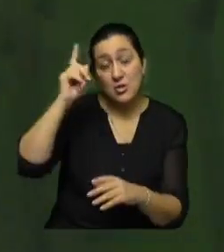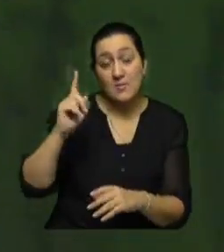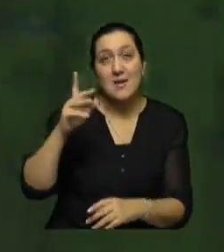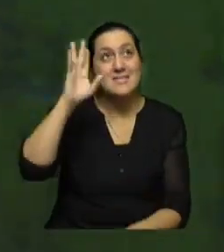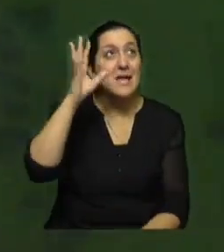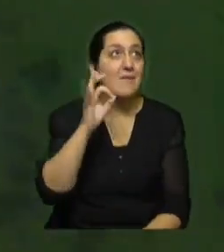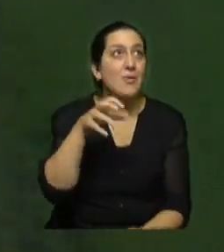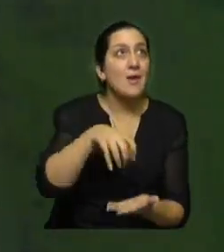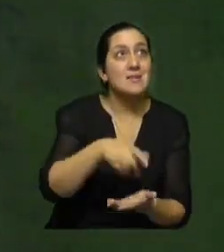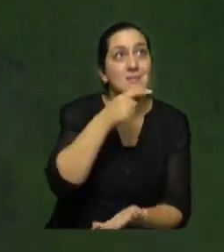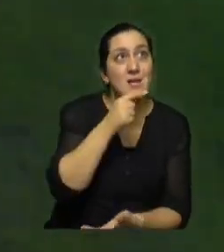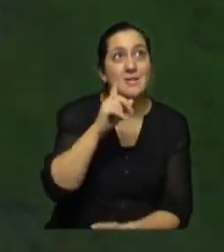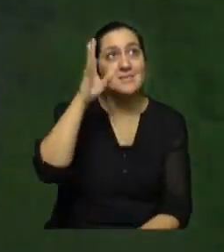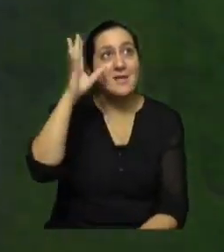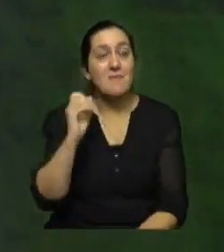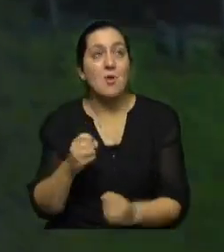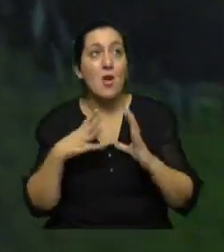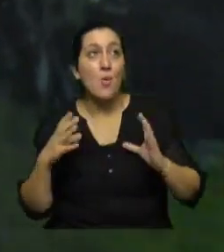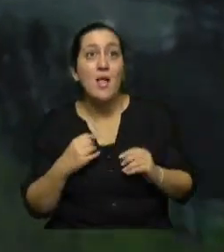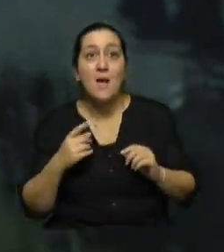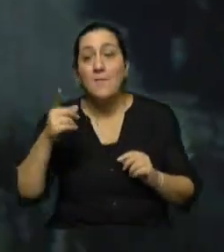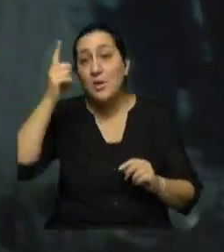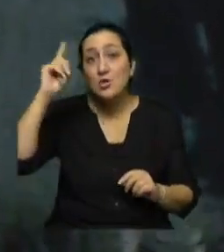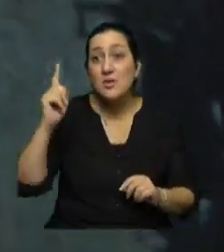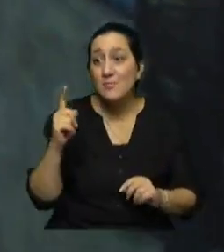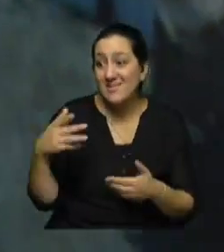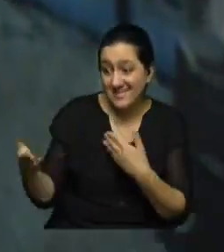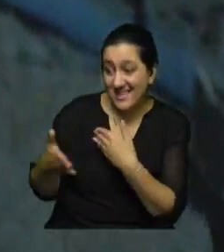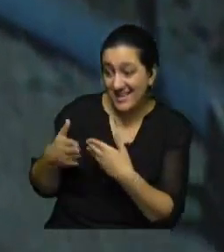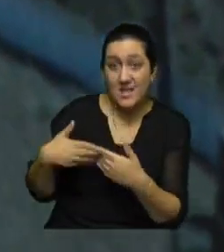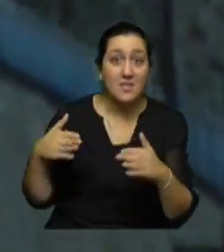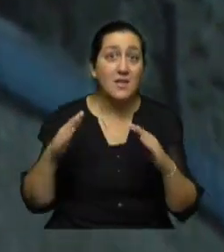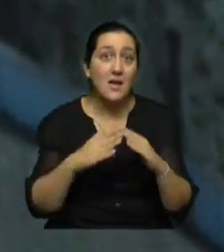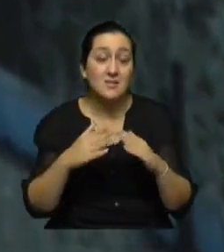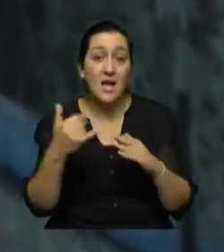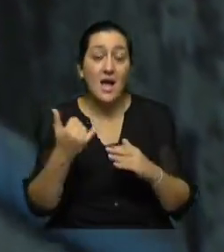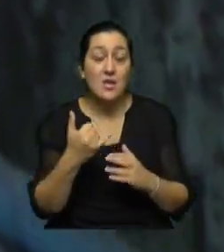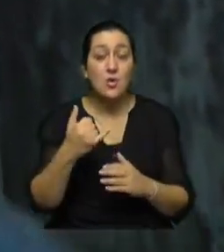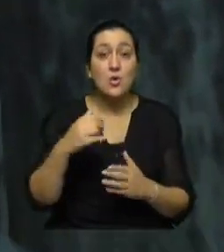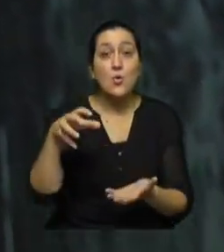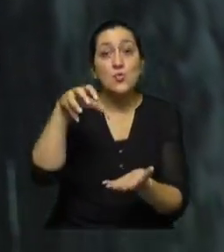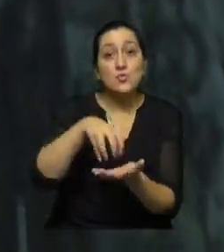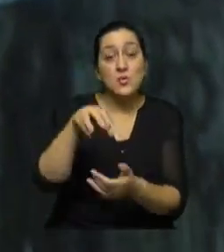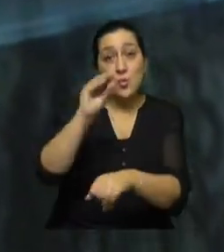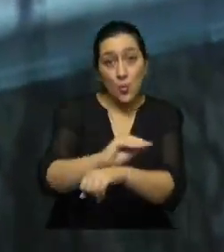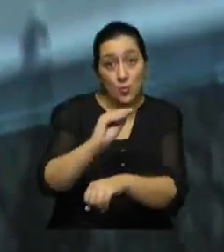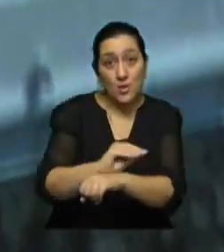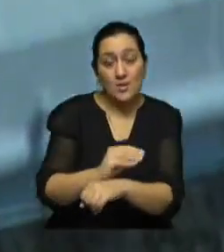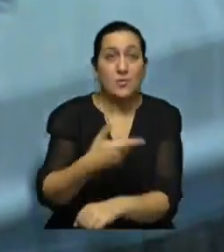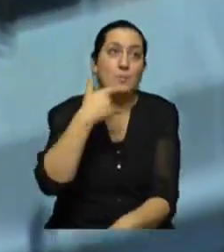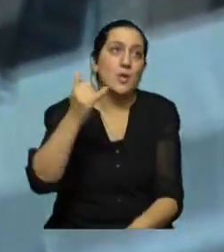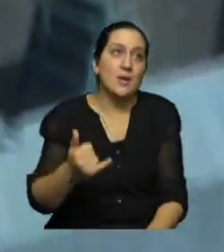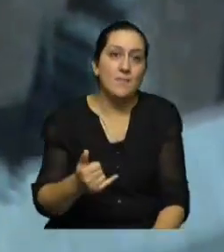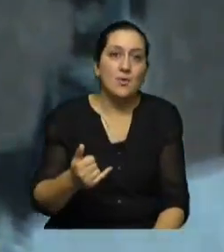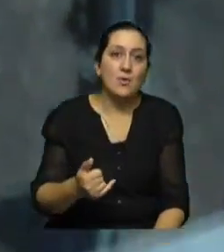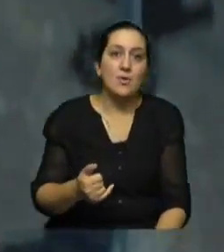sí sabemos la escuela, pero no sabemos que a la vuelta de mi casa hay un centro cultural donde, por ejemplo,